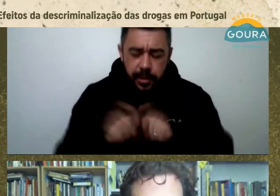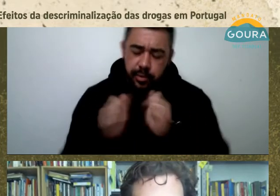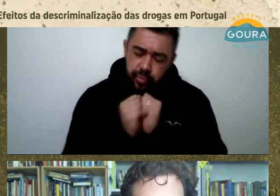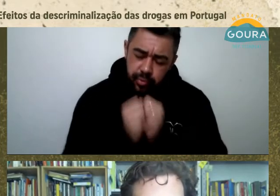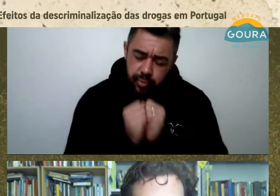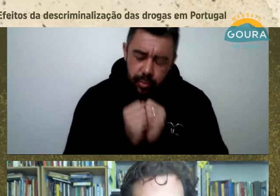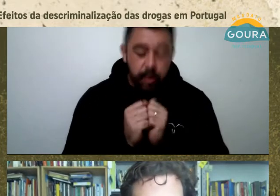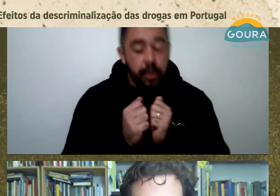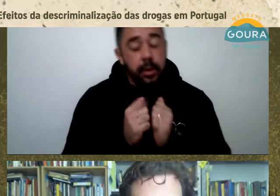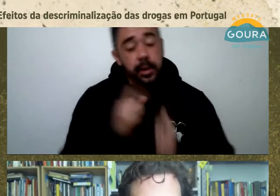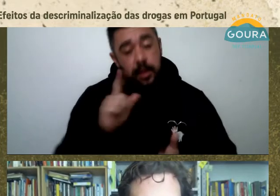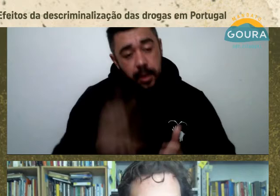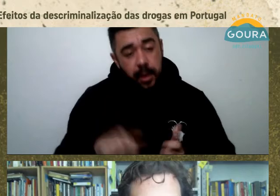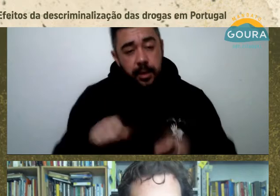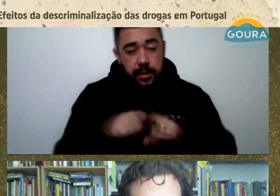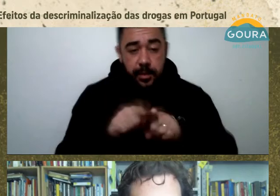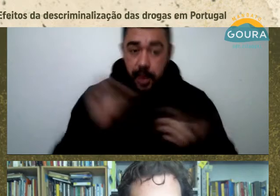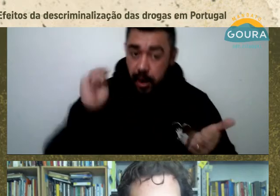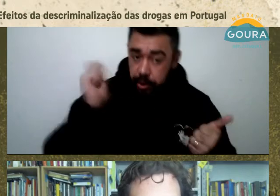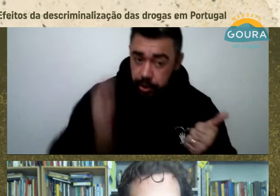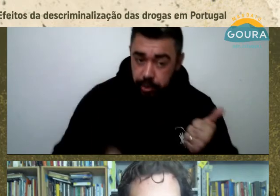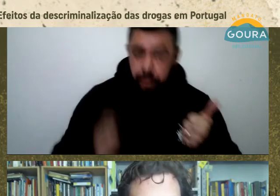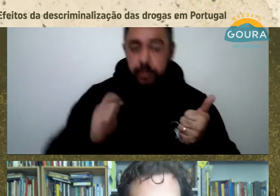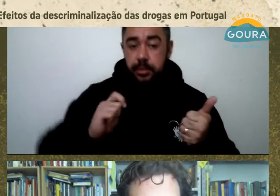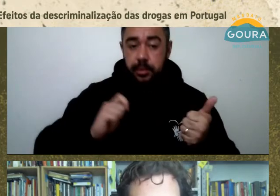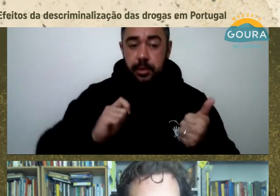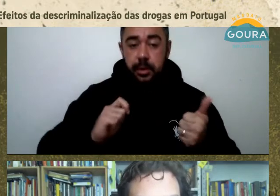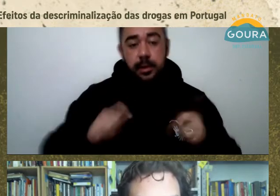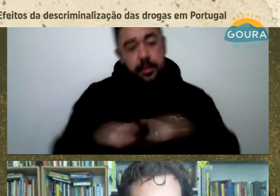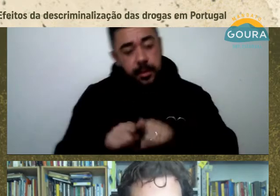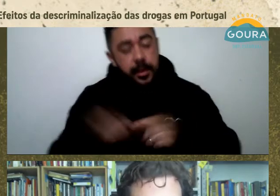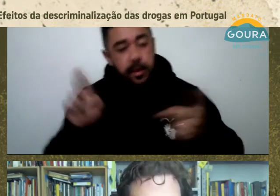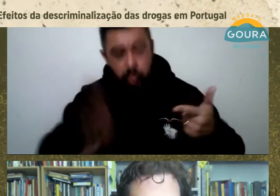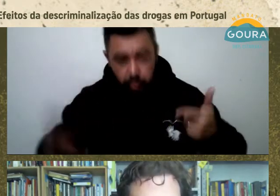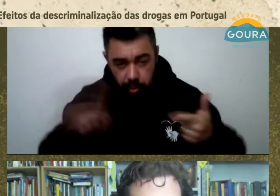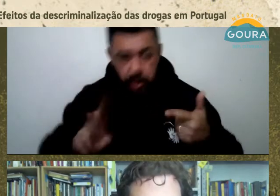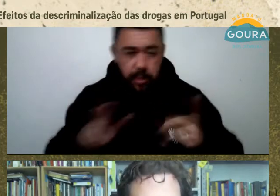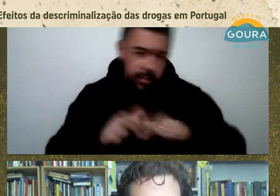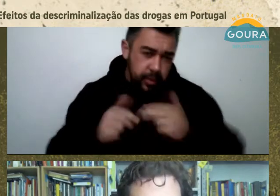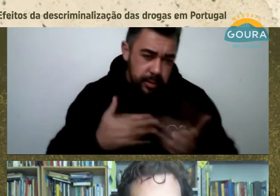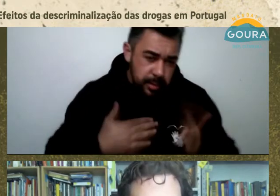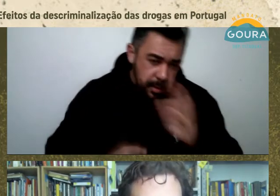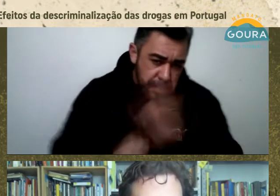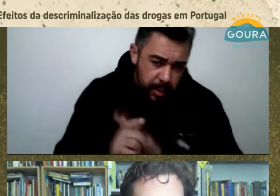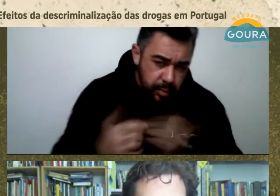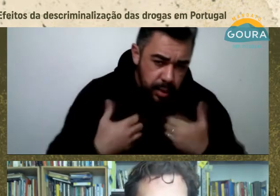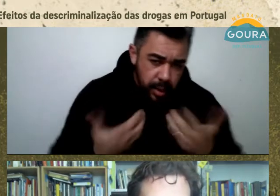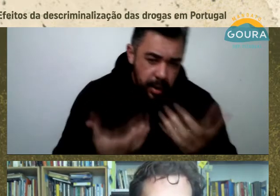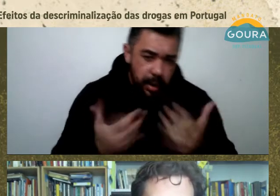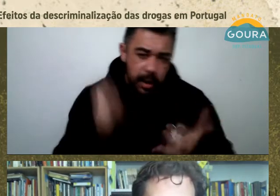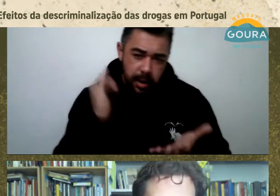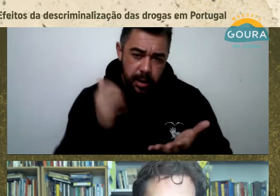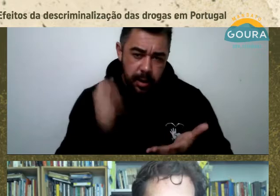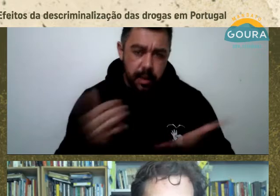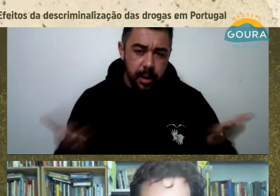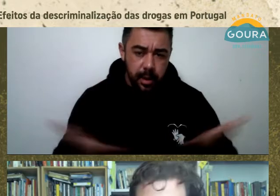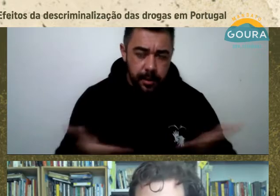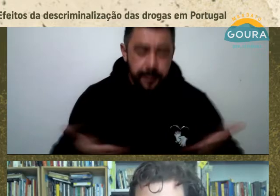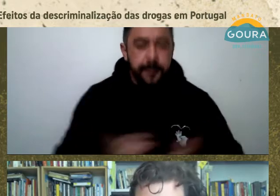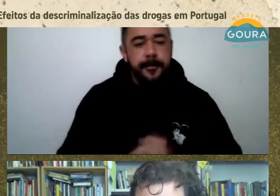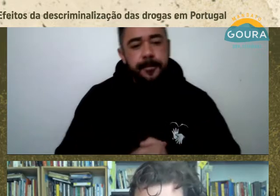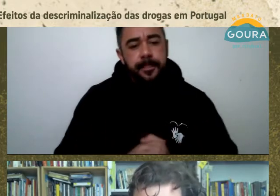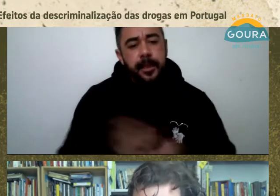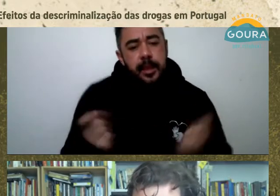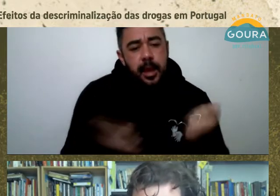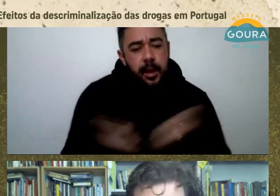también se está dando en Argentina y también es una realidad en Uruguay. Por lo tanto, esa era la cuestión que quería dejar planteada y la regulación